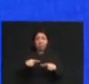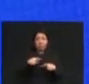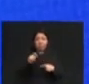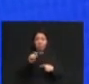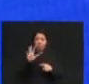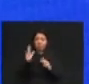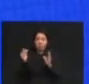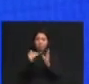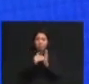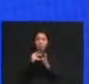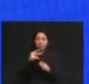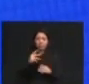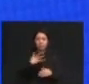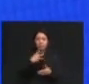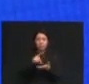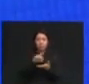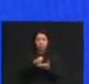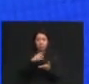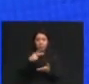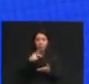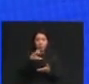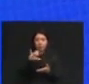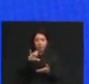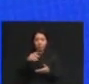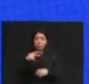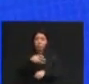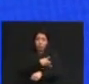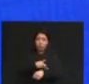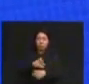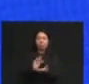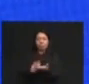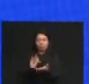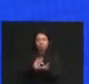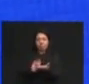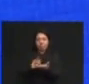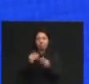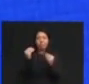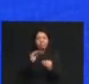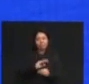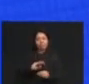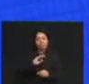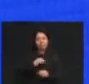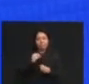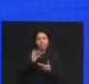mil personas con parálisis cerebral y sus familias. Muchísimas felicidades.